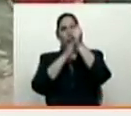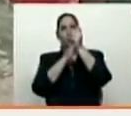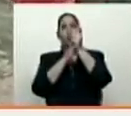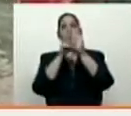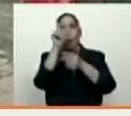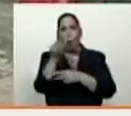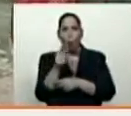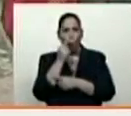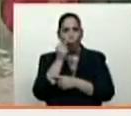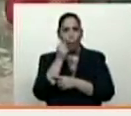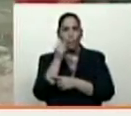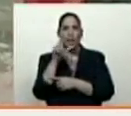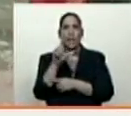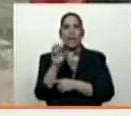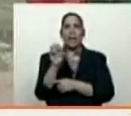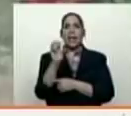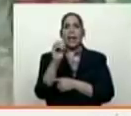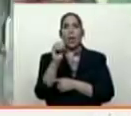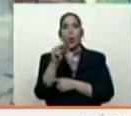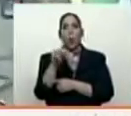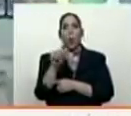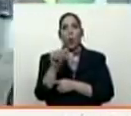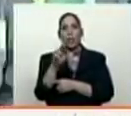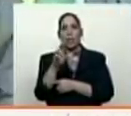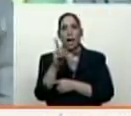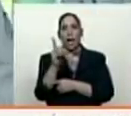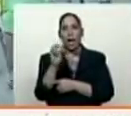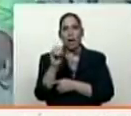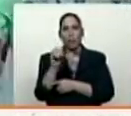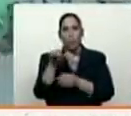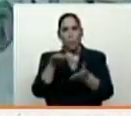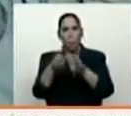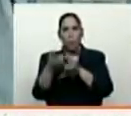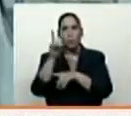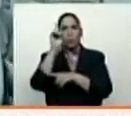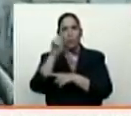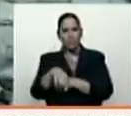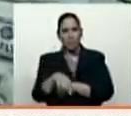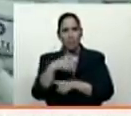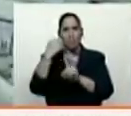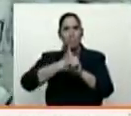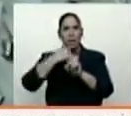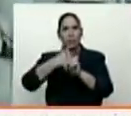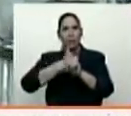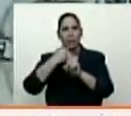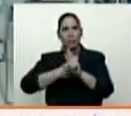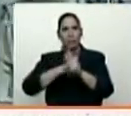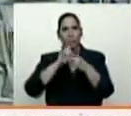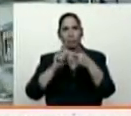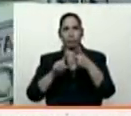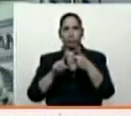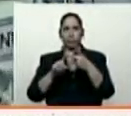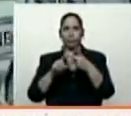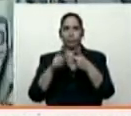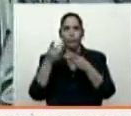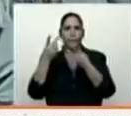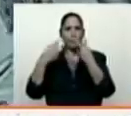en Bogotá, en circunstancias poco claras también. Falso